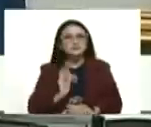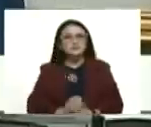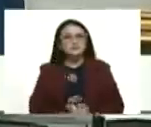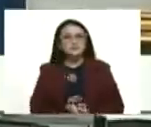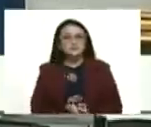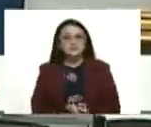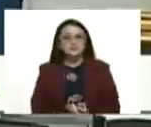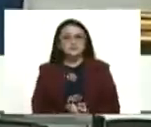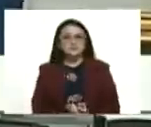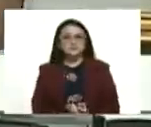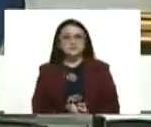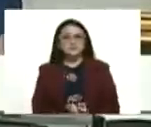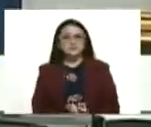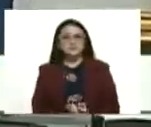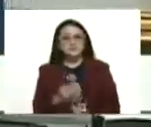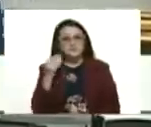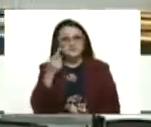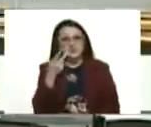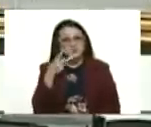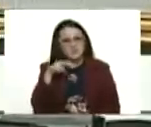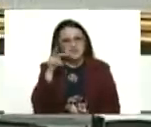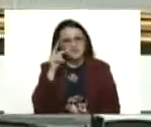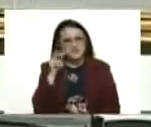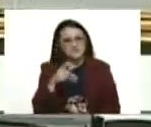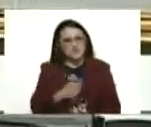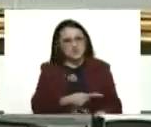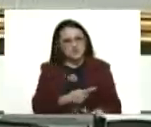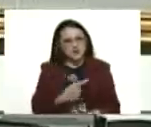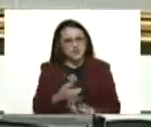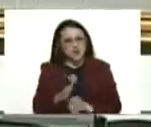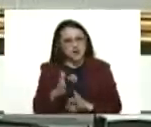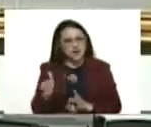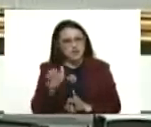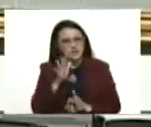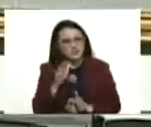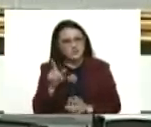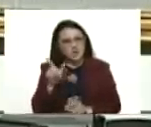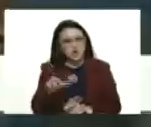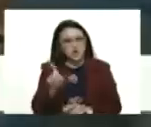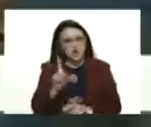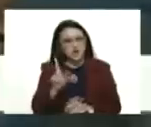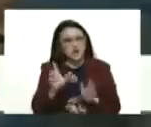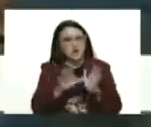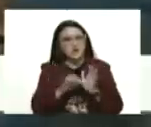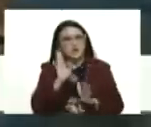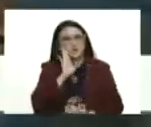¿Considerará que él es más vivo que ese hermano que tiene al lado y que no es corrupto?